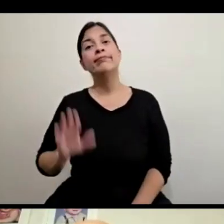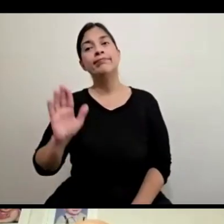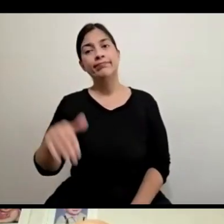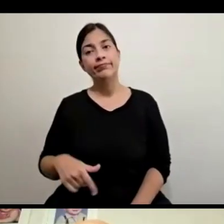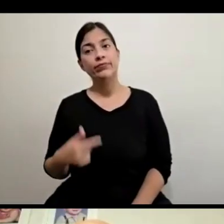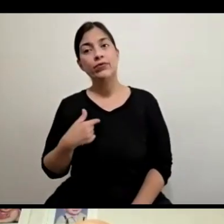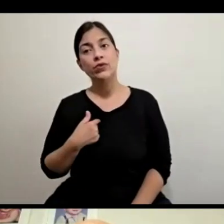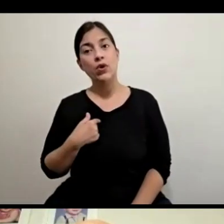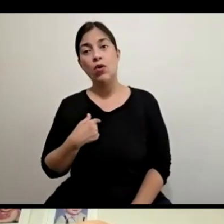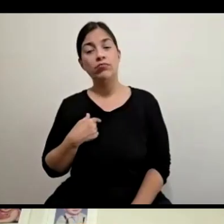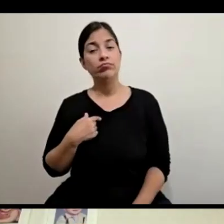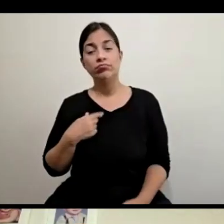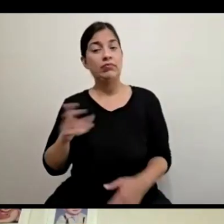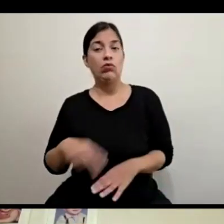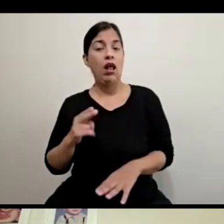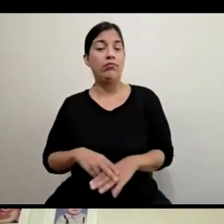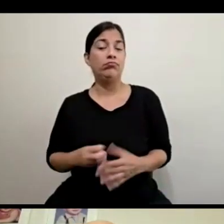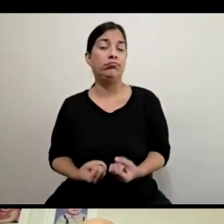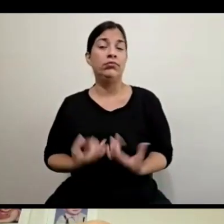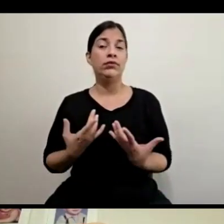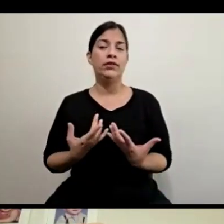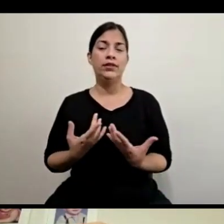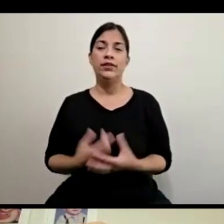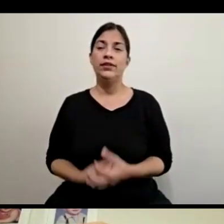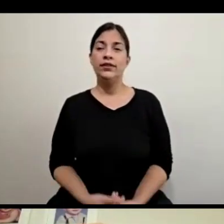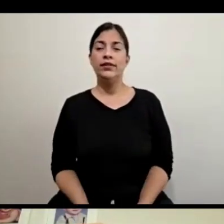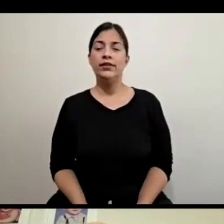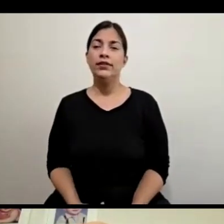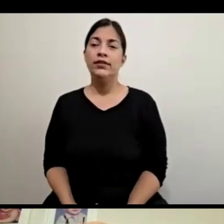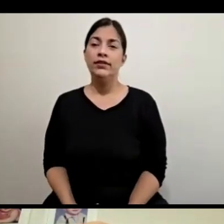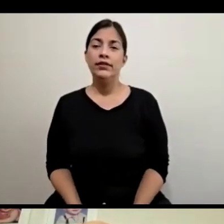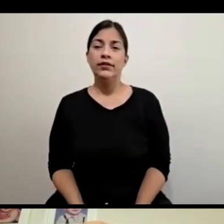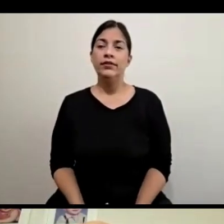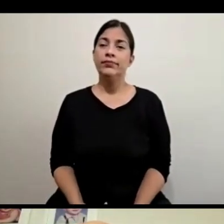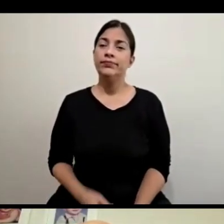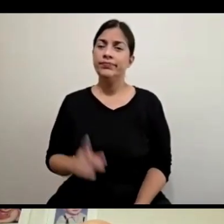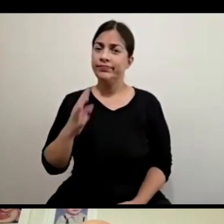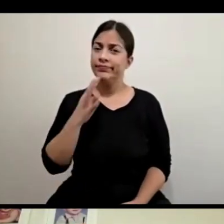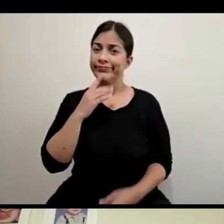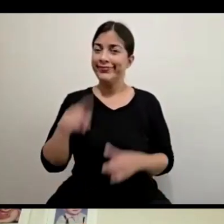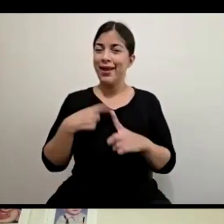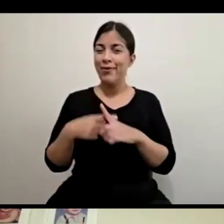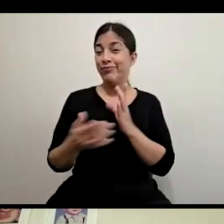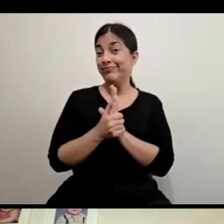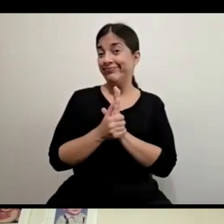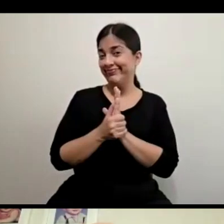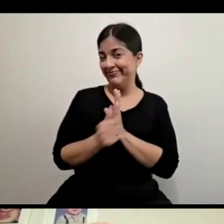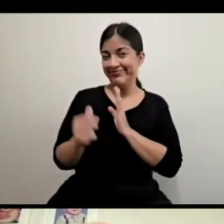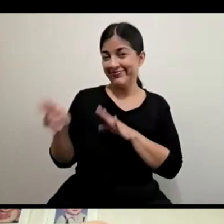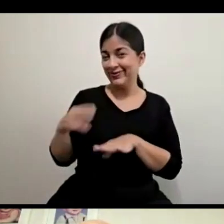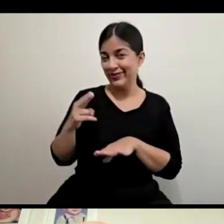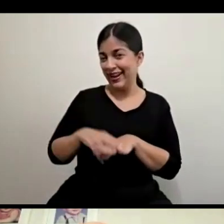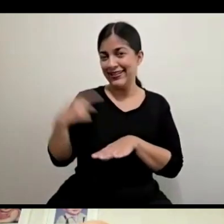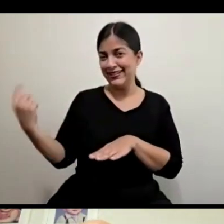Yo digo que es innato cuando esa discusión sobre el talento innato que ha habido, ¿verdad?, que siempre se ha discutido si